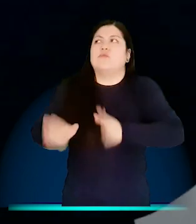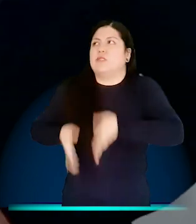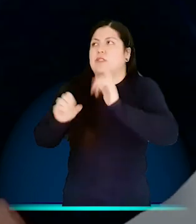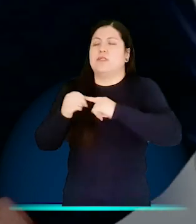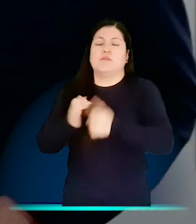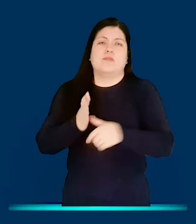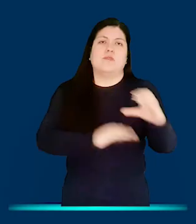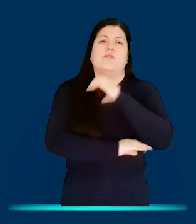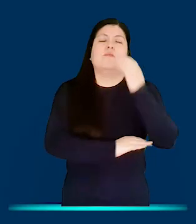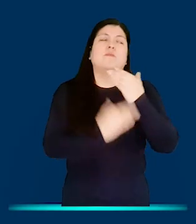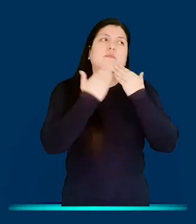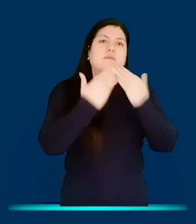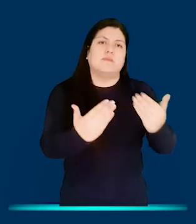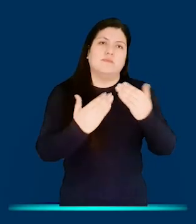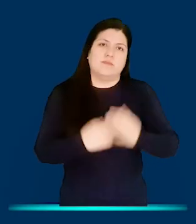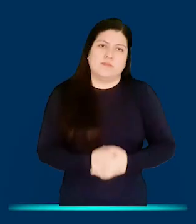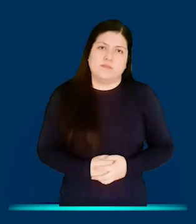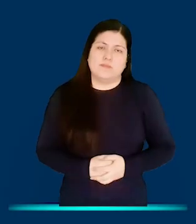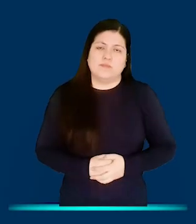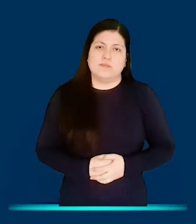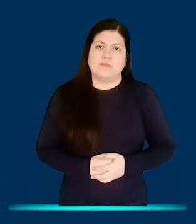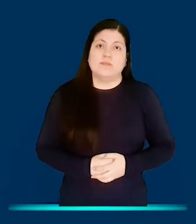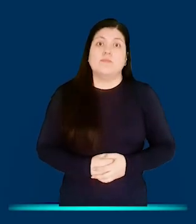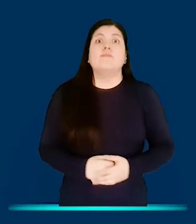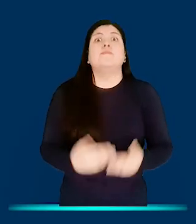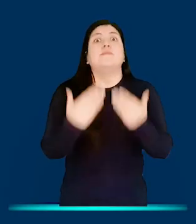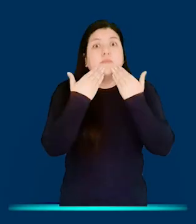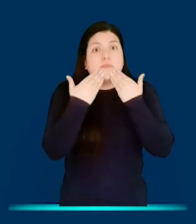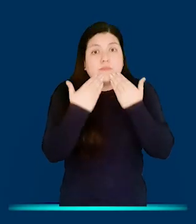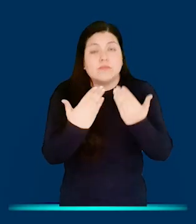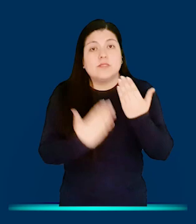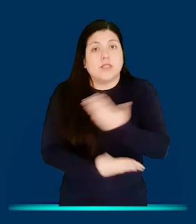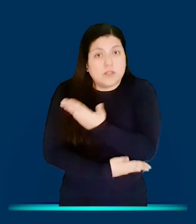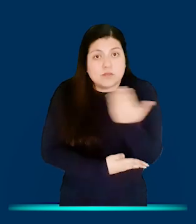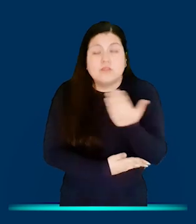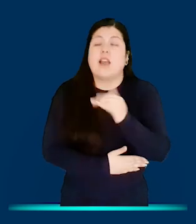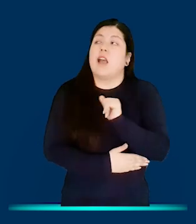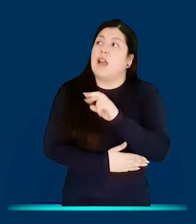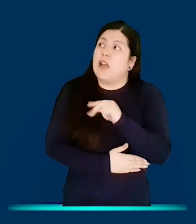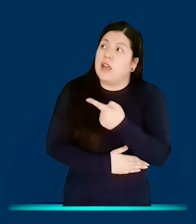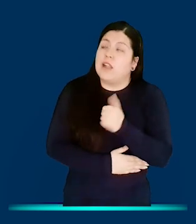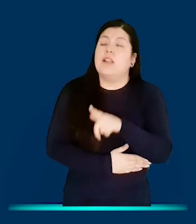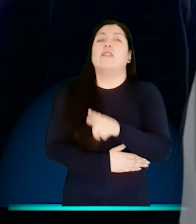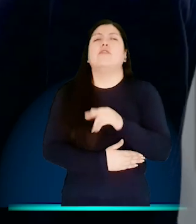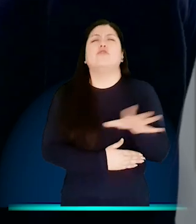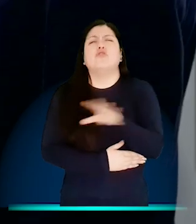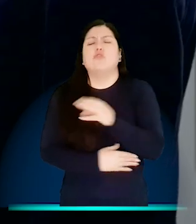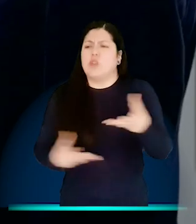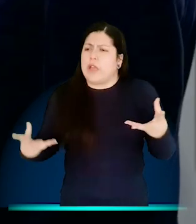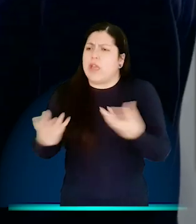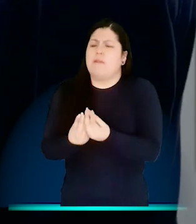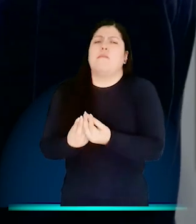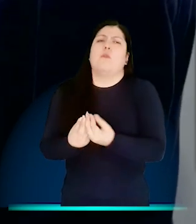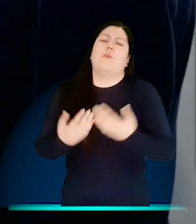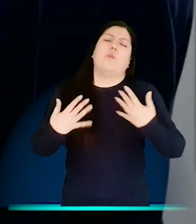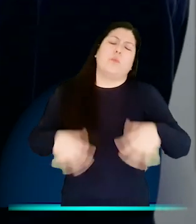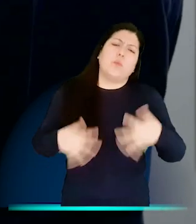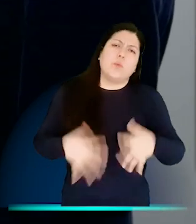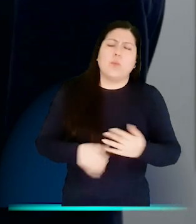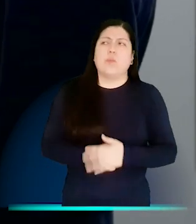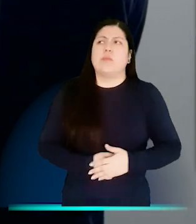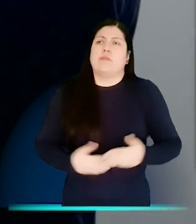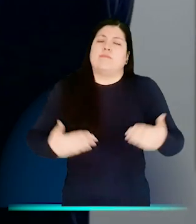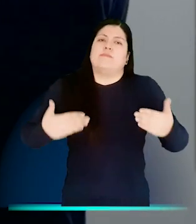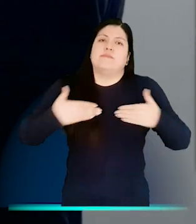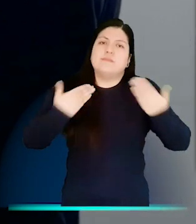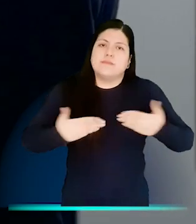Inteligencia Electoral. Bueno, muchas gracias a ustedes, Ángel, a todo el equipo. Nos sentimos muy